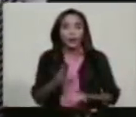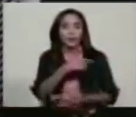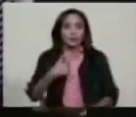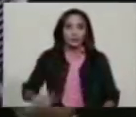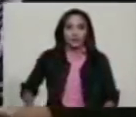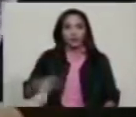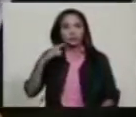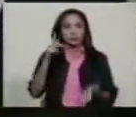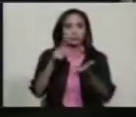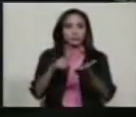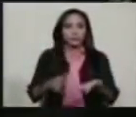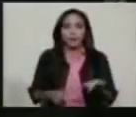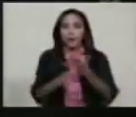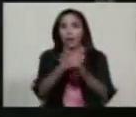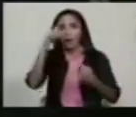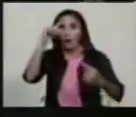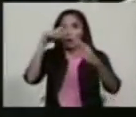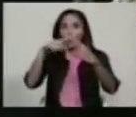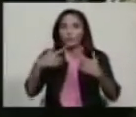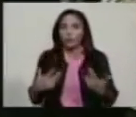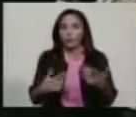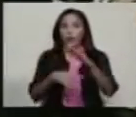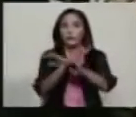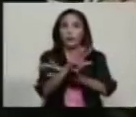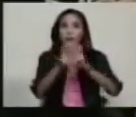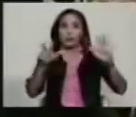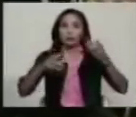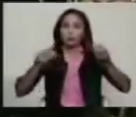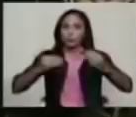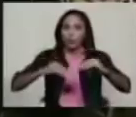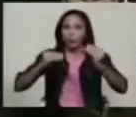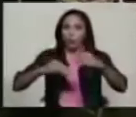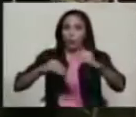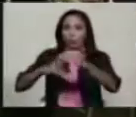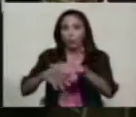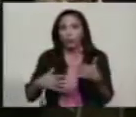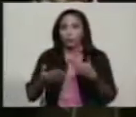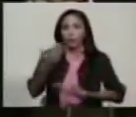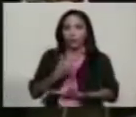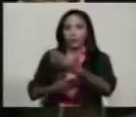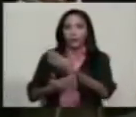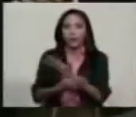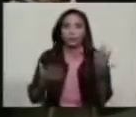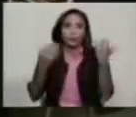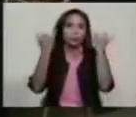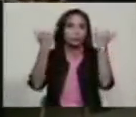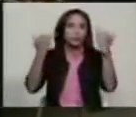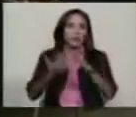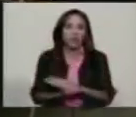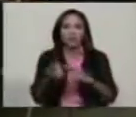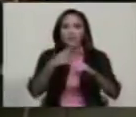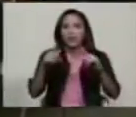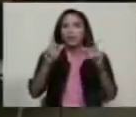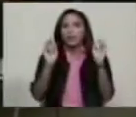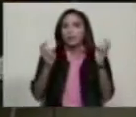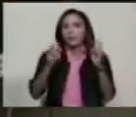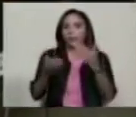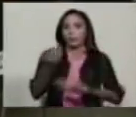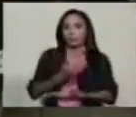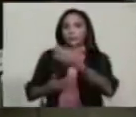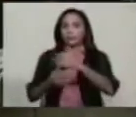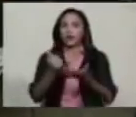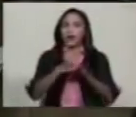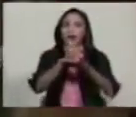Popular China, donde logró suscribir 28 acuerdos de cooperación estratégica en distintas áreas para el beneficio de